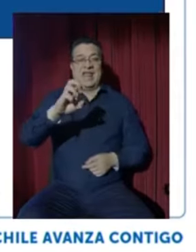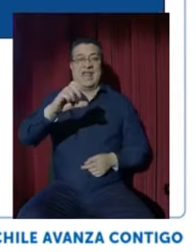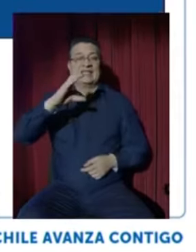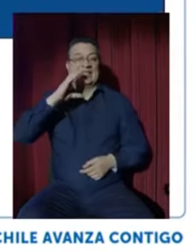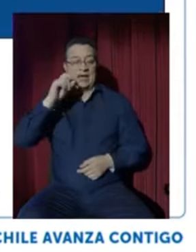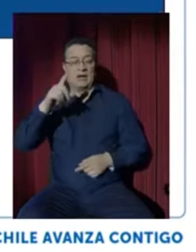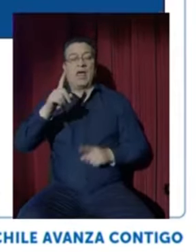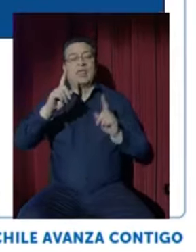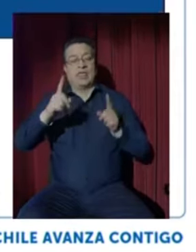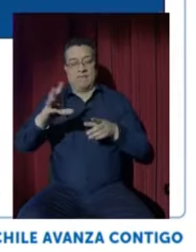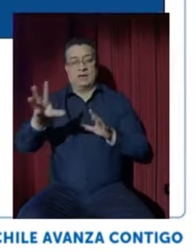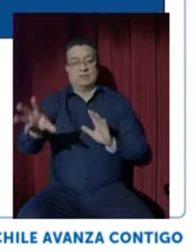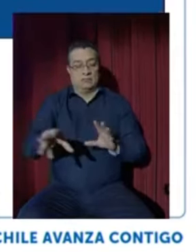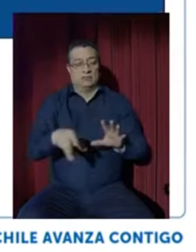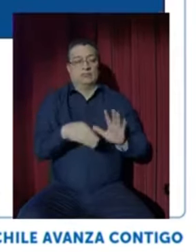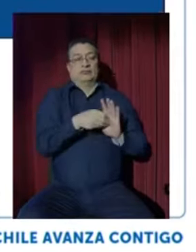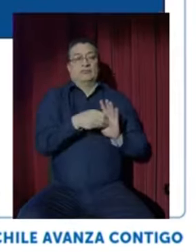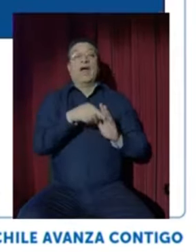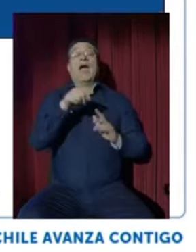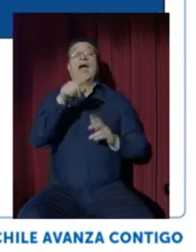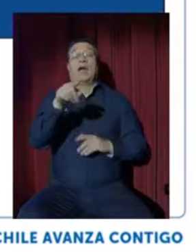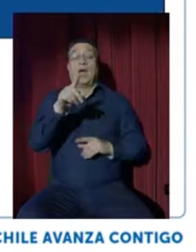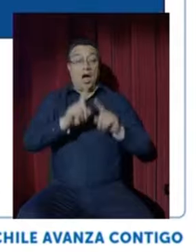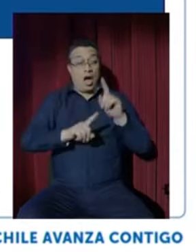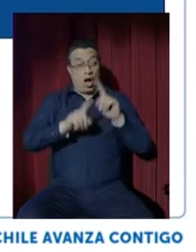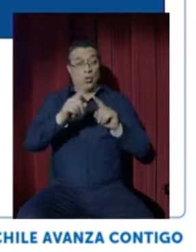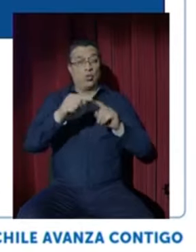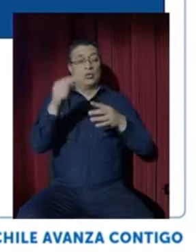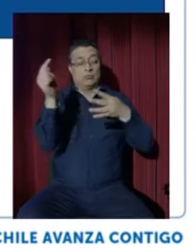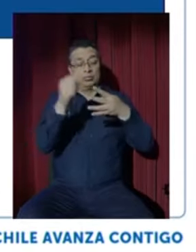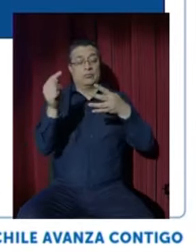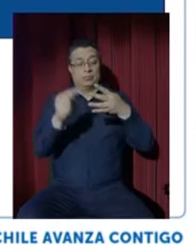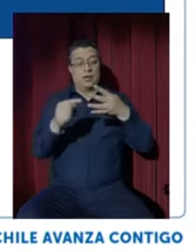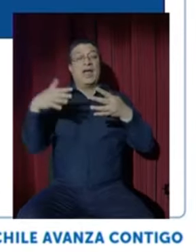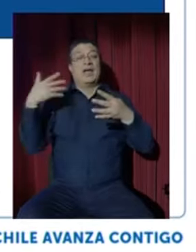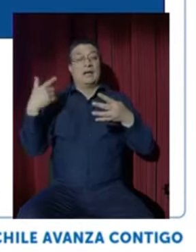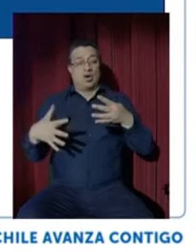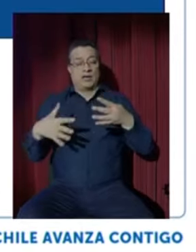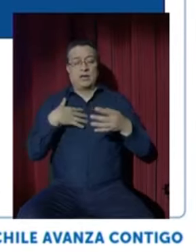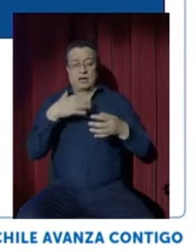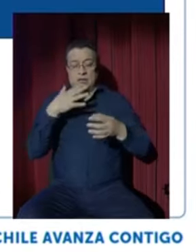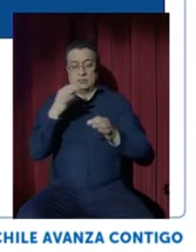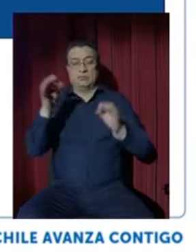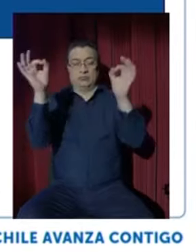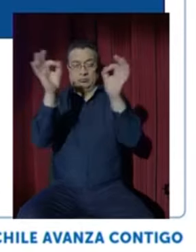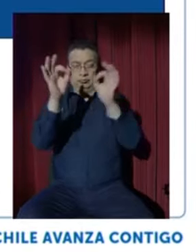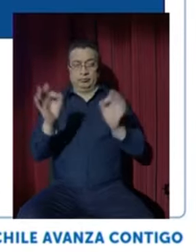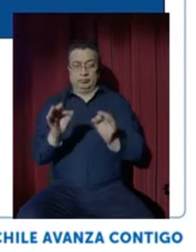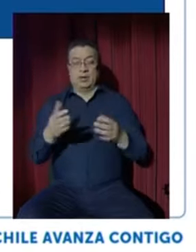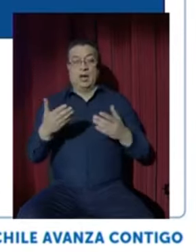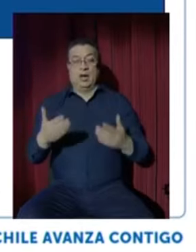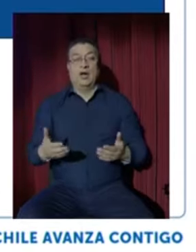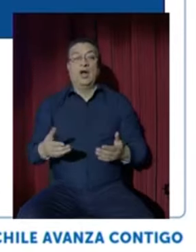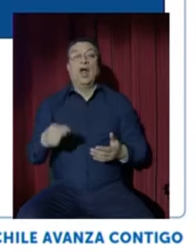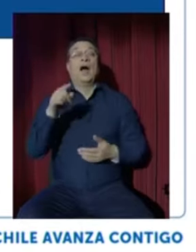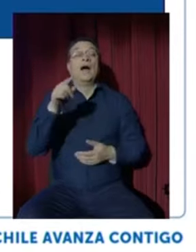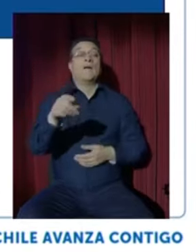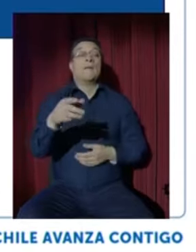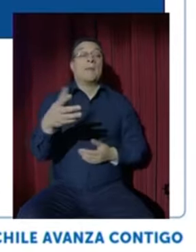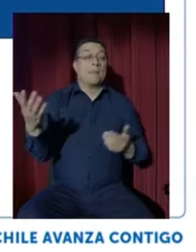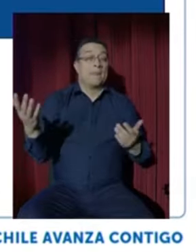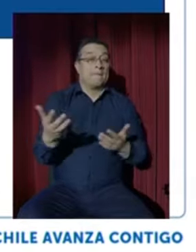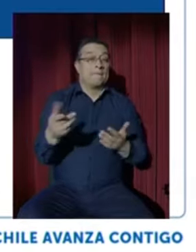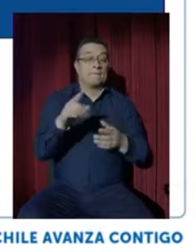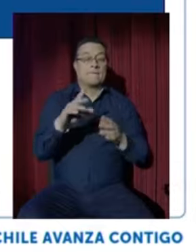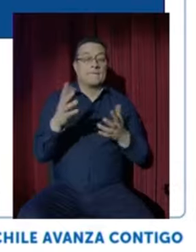implementando y hay algunos hitos que son relevantes que los vamos a detallar relativos